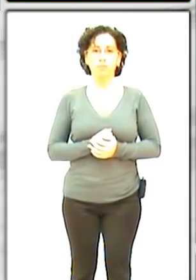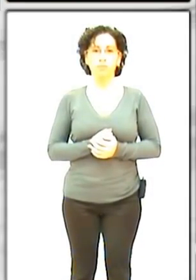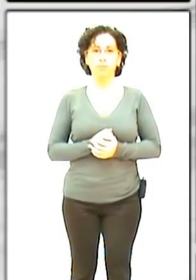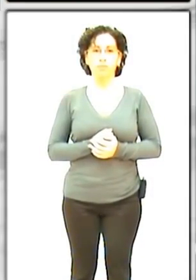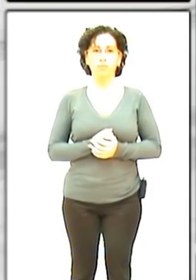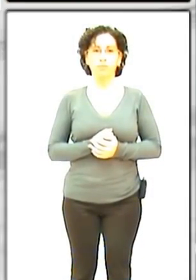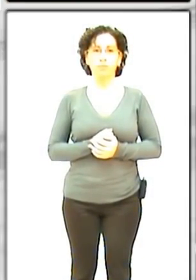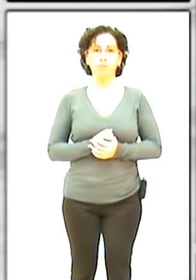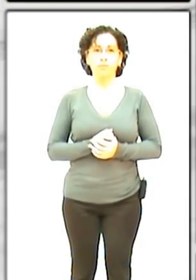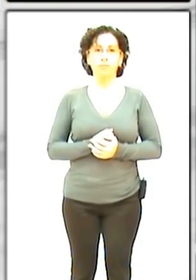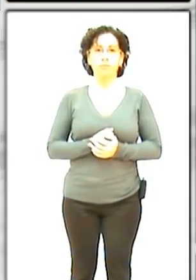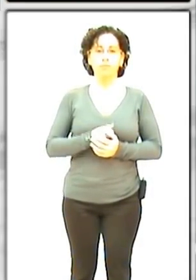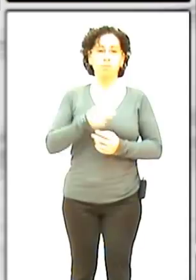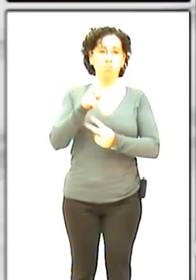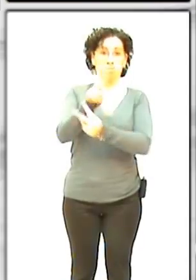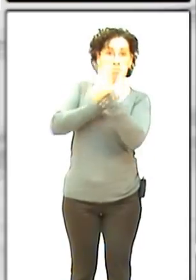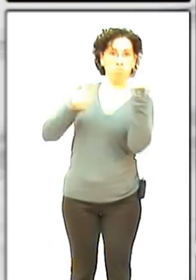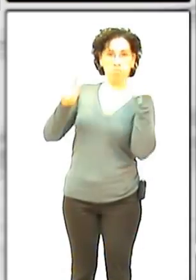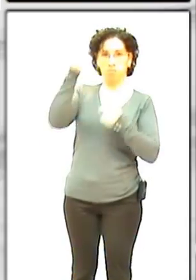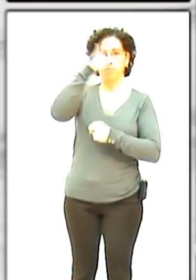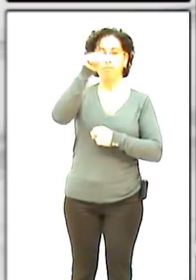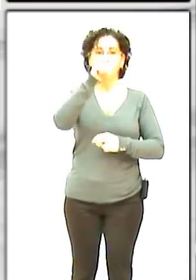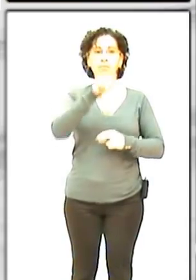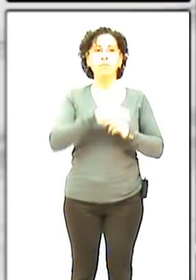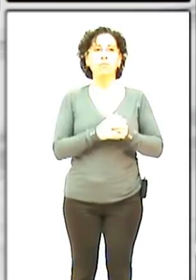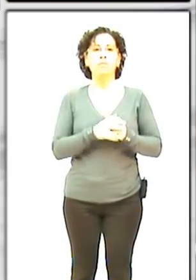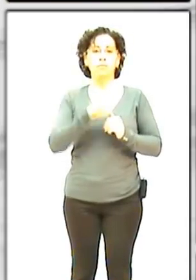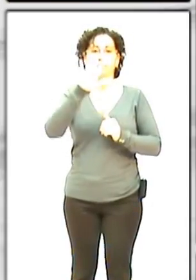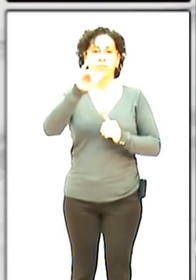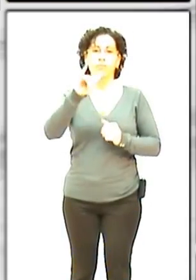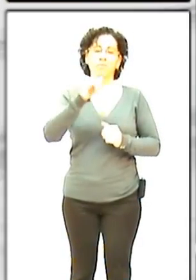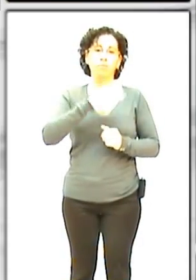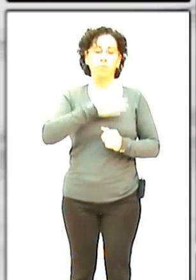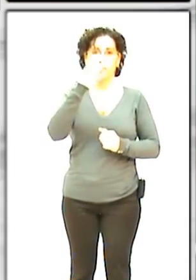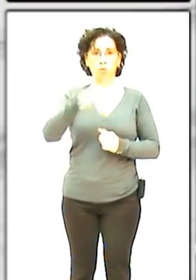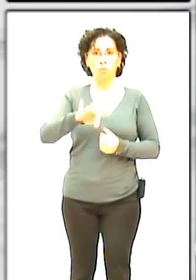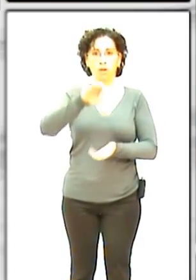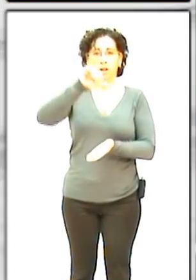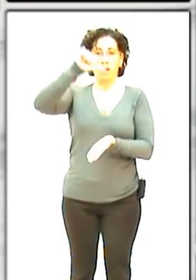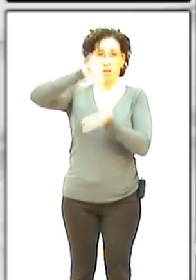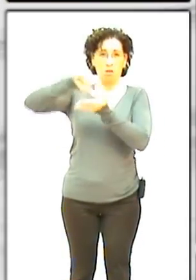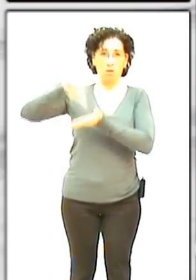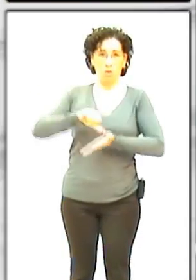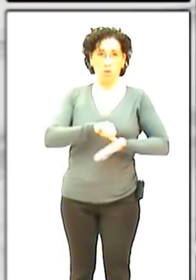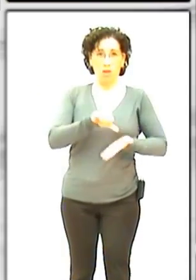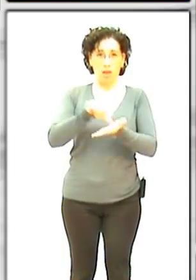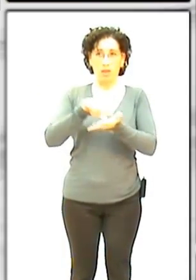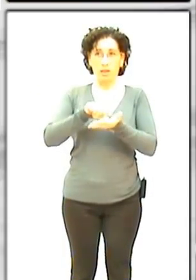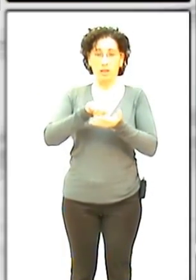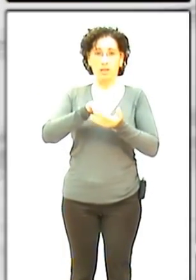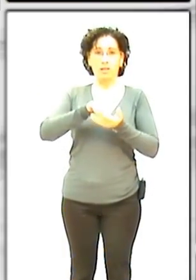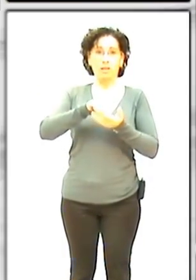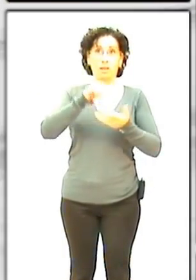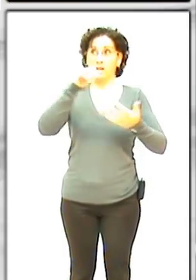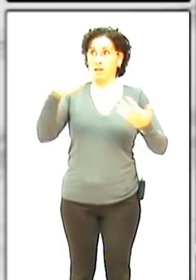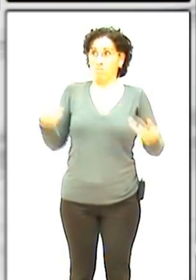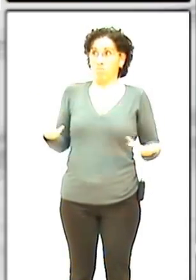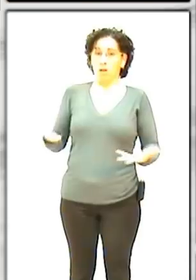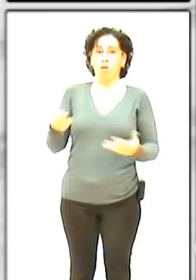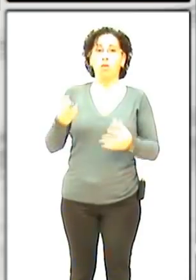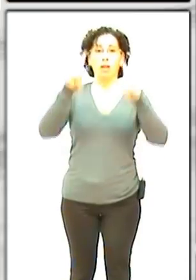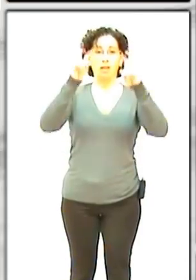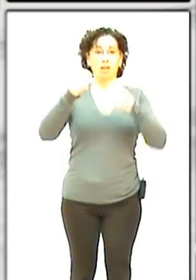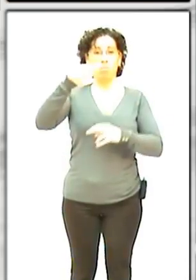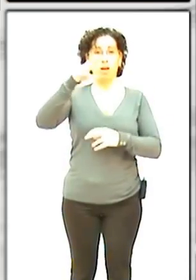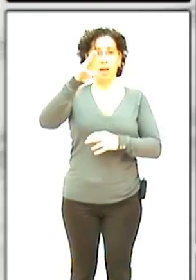Hola, 30 segundos solo. Quizás sí que es cierto que en ciudades como esta y por las zonas que comentabais, el tema del GPS pues lo hace un